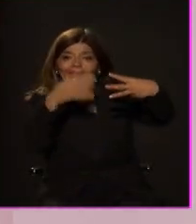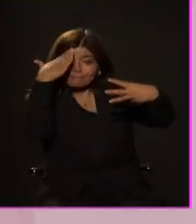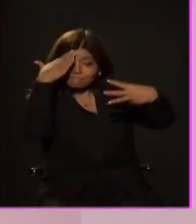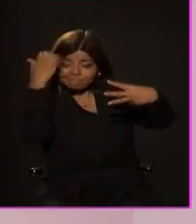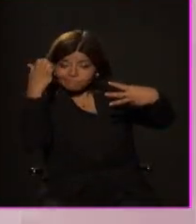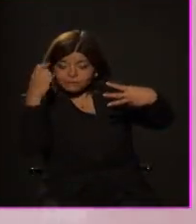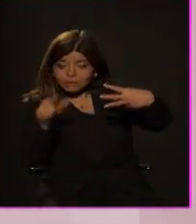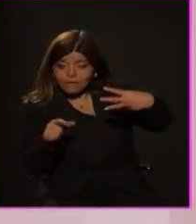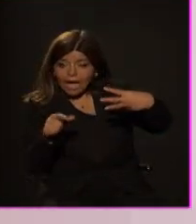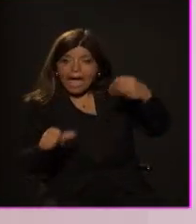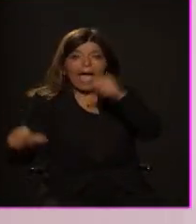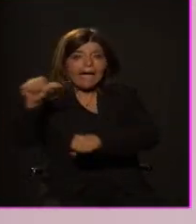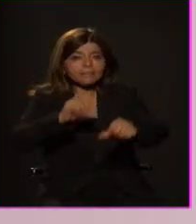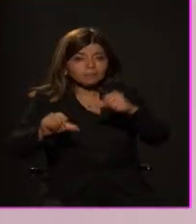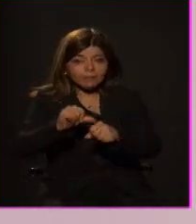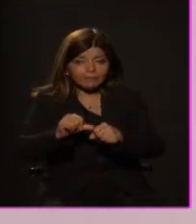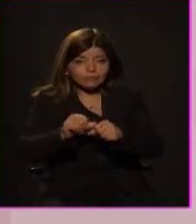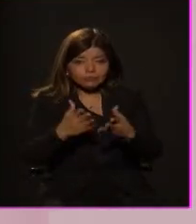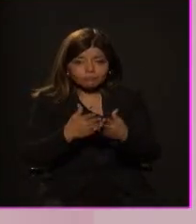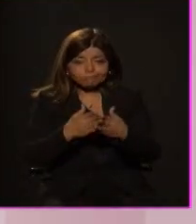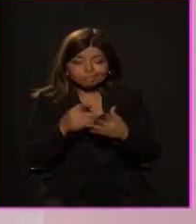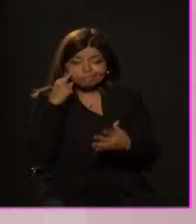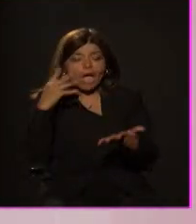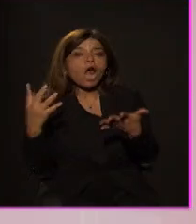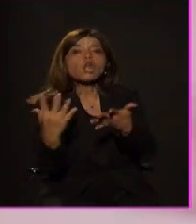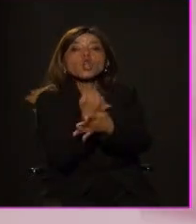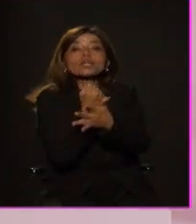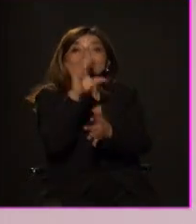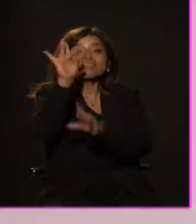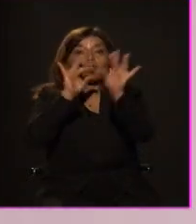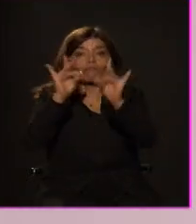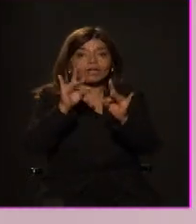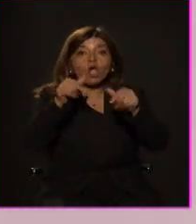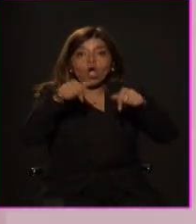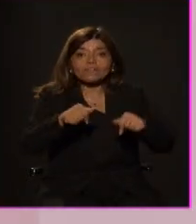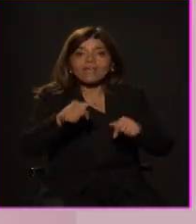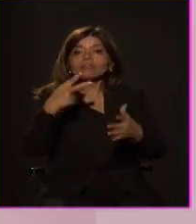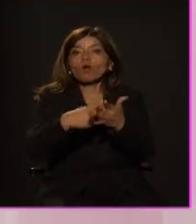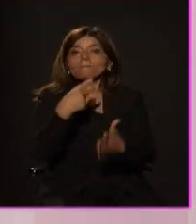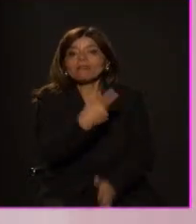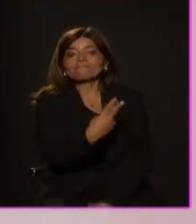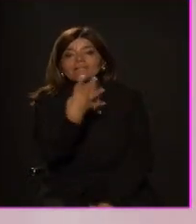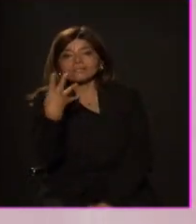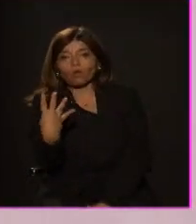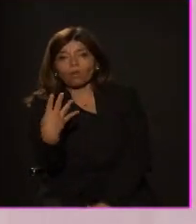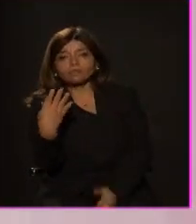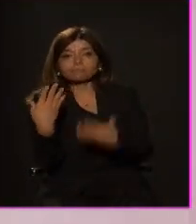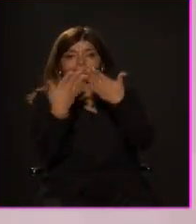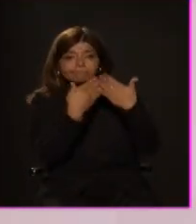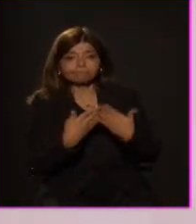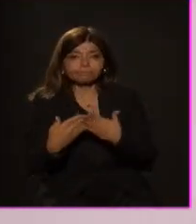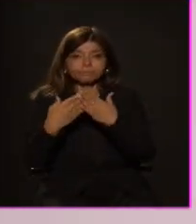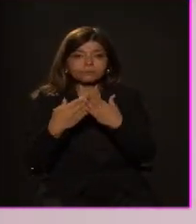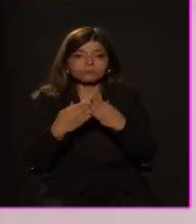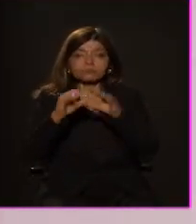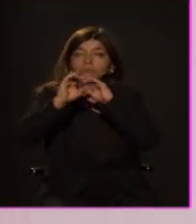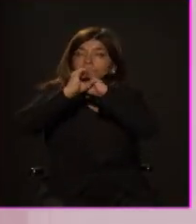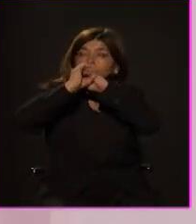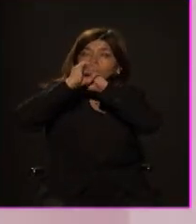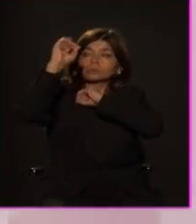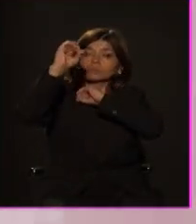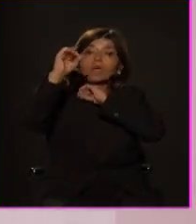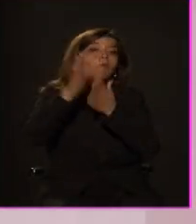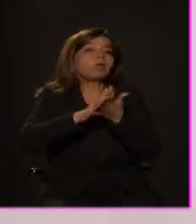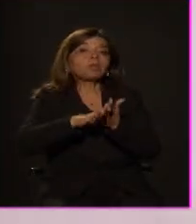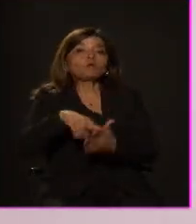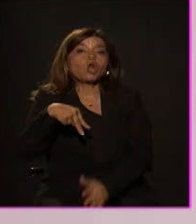Hoy día, 2024, hemos estudiado el universo a grandes distancias con enormes telescopios en el norte de Chile y en otros